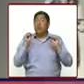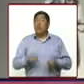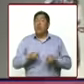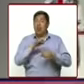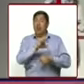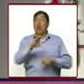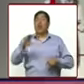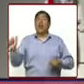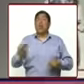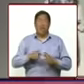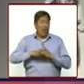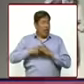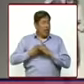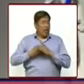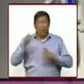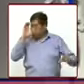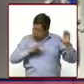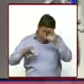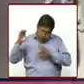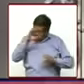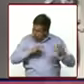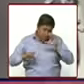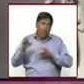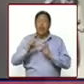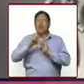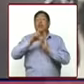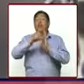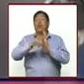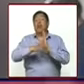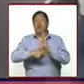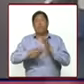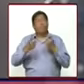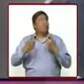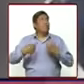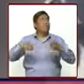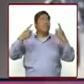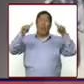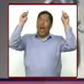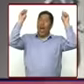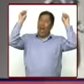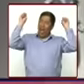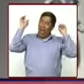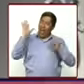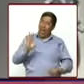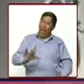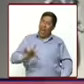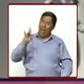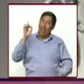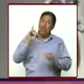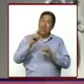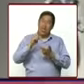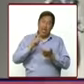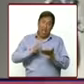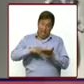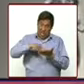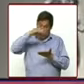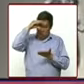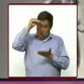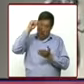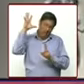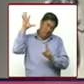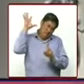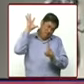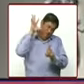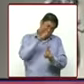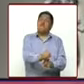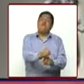en Cochabamba, por lo que iniciaron con la búsqueda. Y finalmente lograron encontrarlas y también lograron detener a este sujeto. Preste